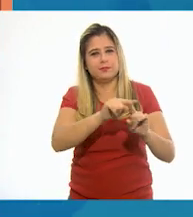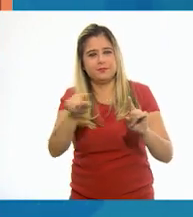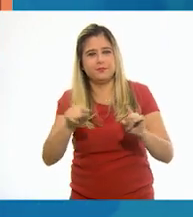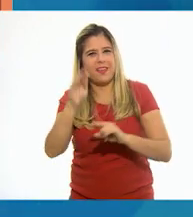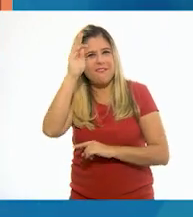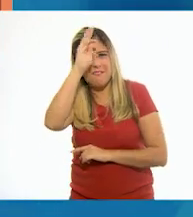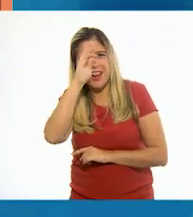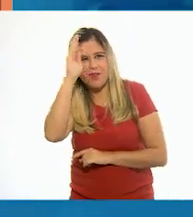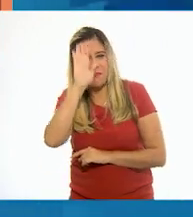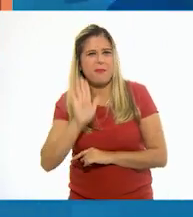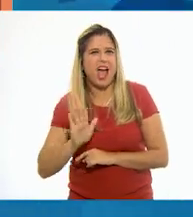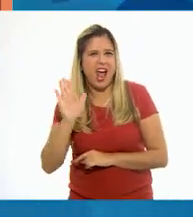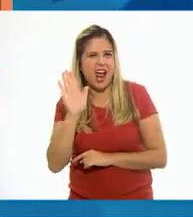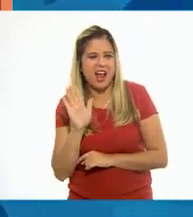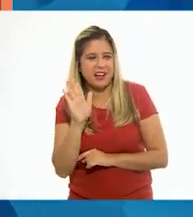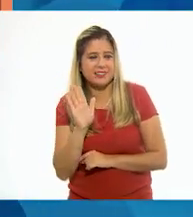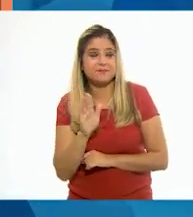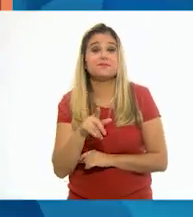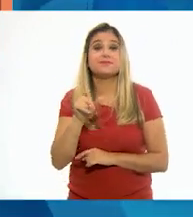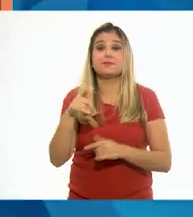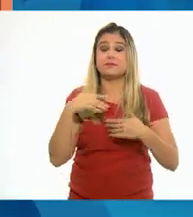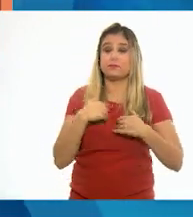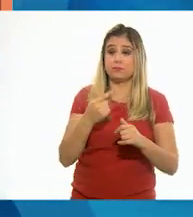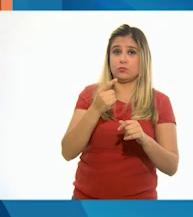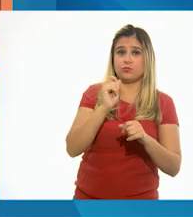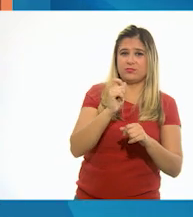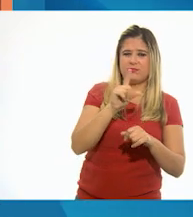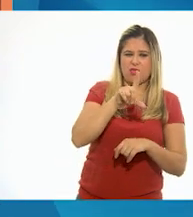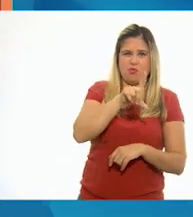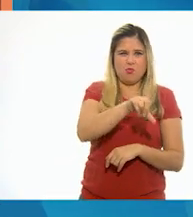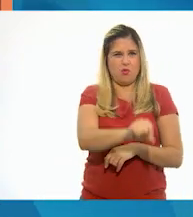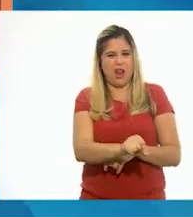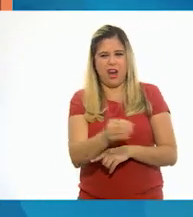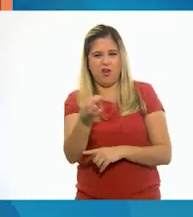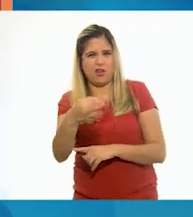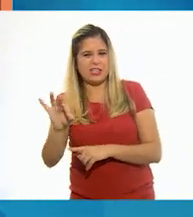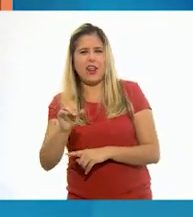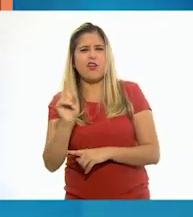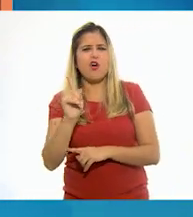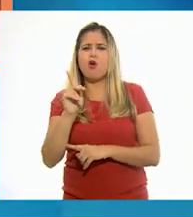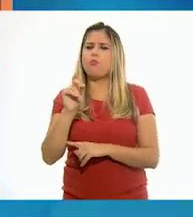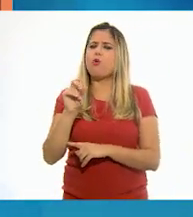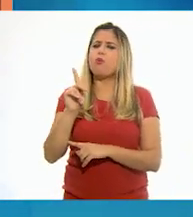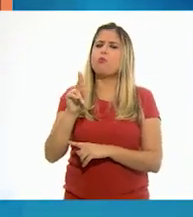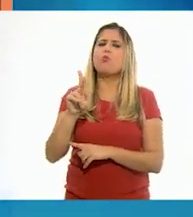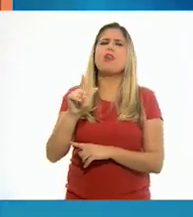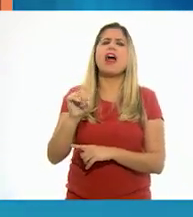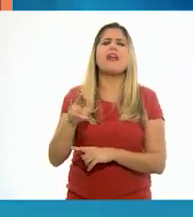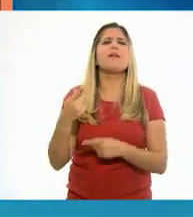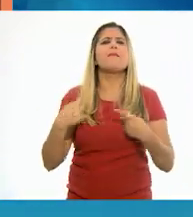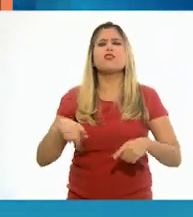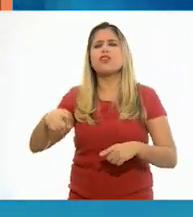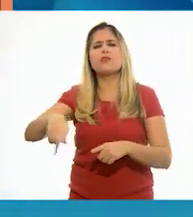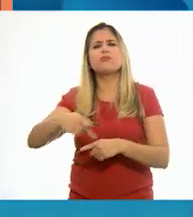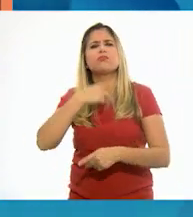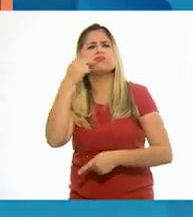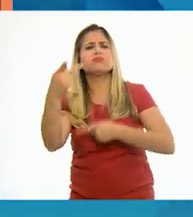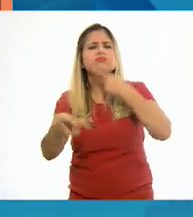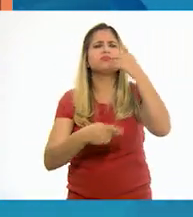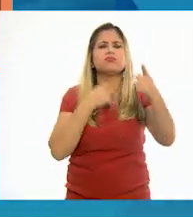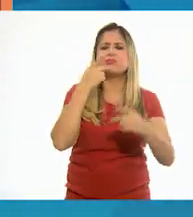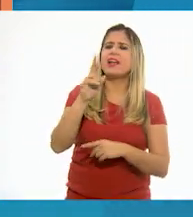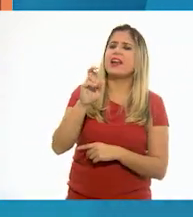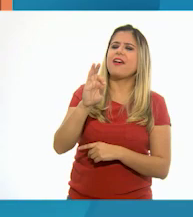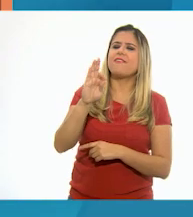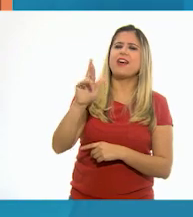Pero ojo, no se entienda vulgar como grosero, sino como algo popular, de las personas comunes. Entonces el refrán es